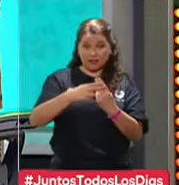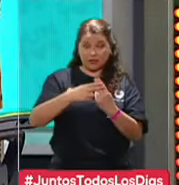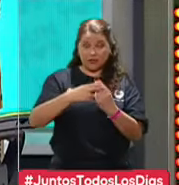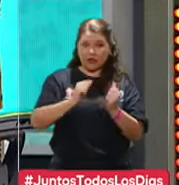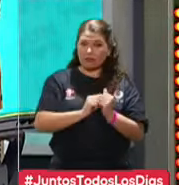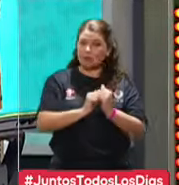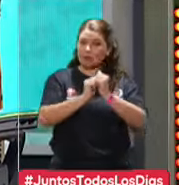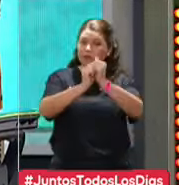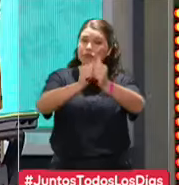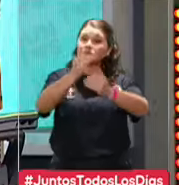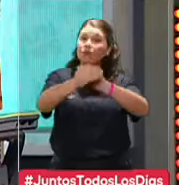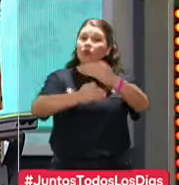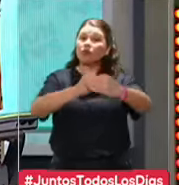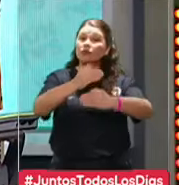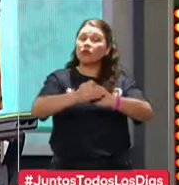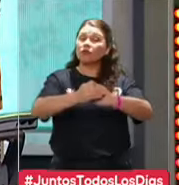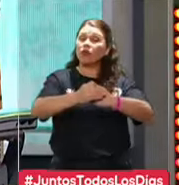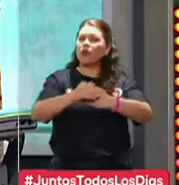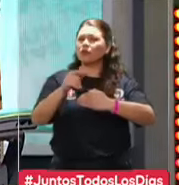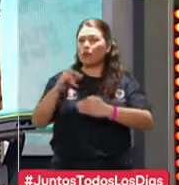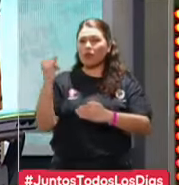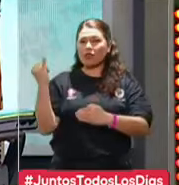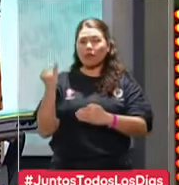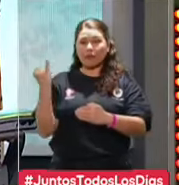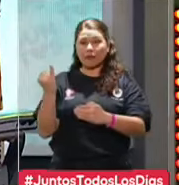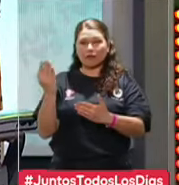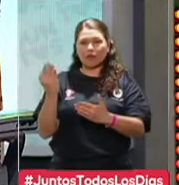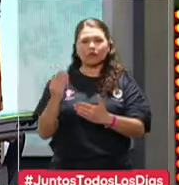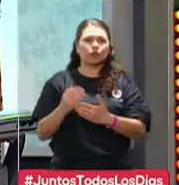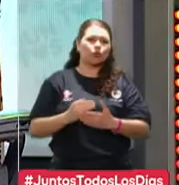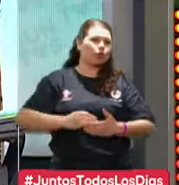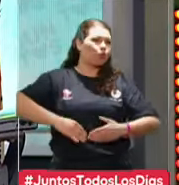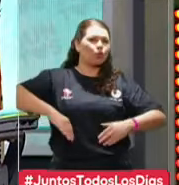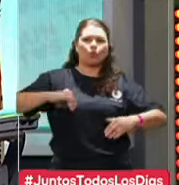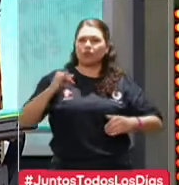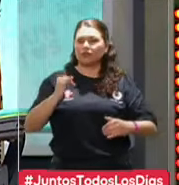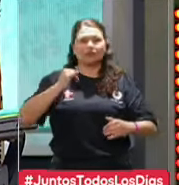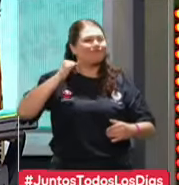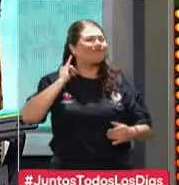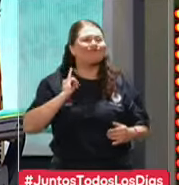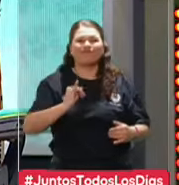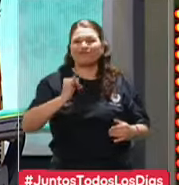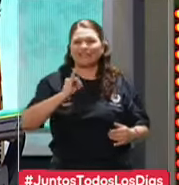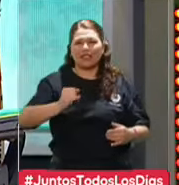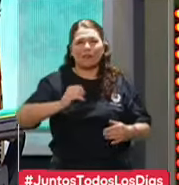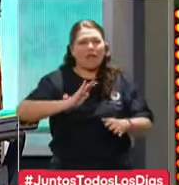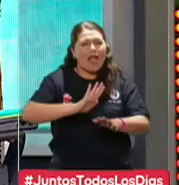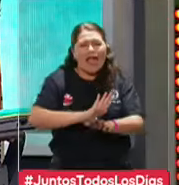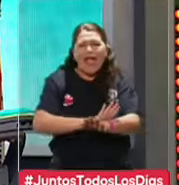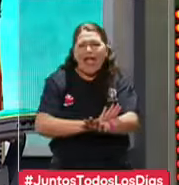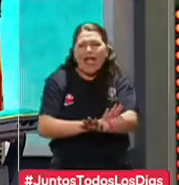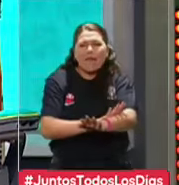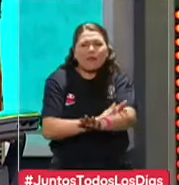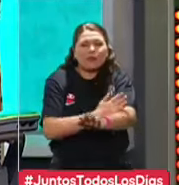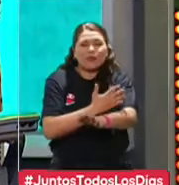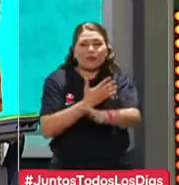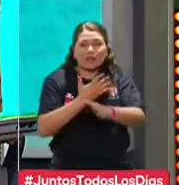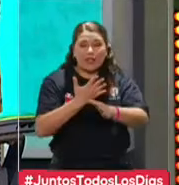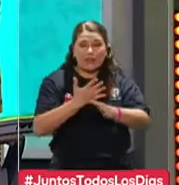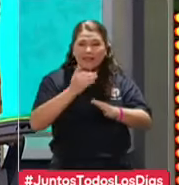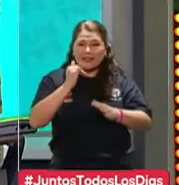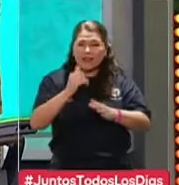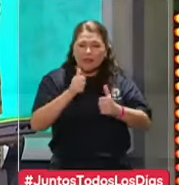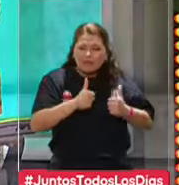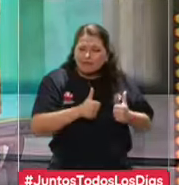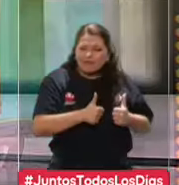proceso. Siempre. En el siempre. Proceso de independencia. Siempre. De hecho, emocionalmente, siempre me guiaron,